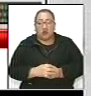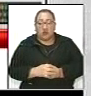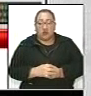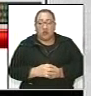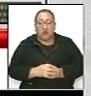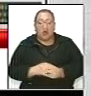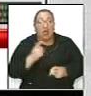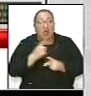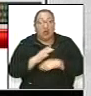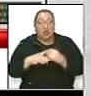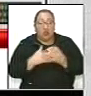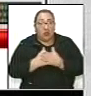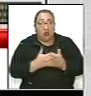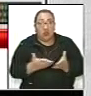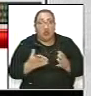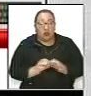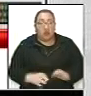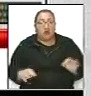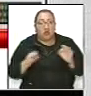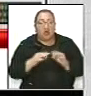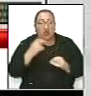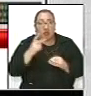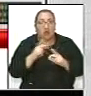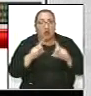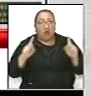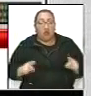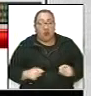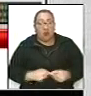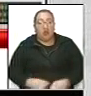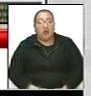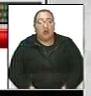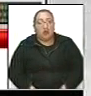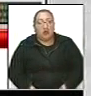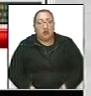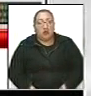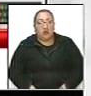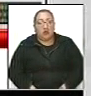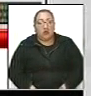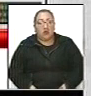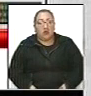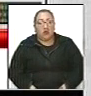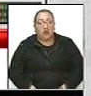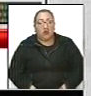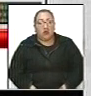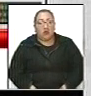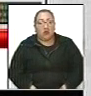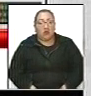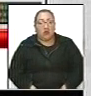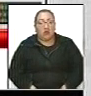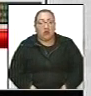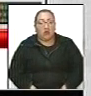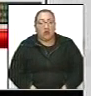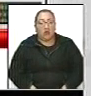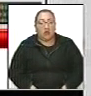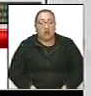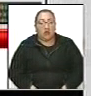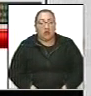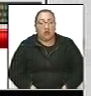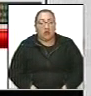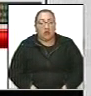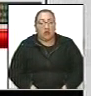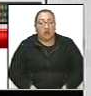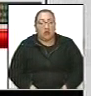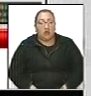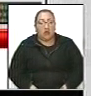Ante todo esto, es fundamental ver el cuadro de inversión pública en la infancia y en la